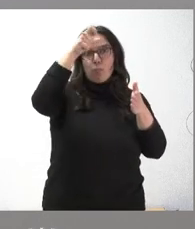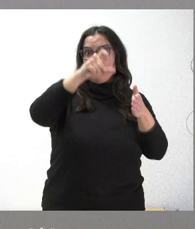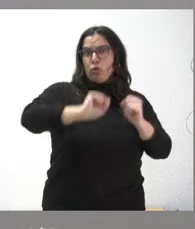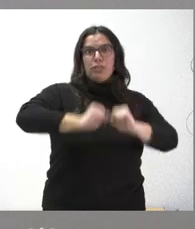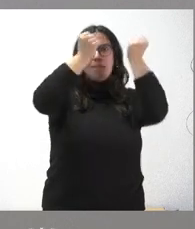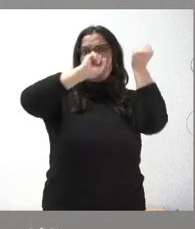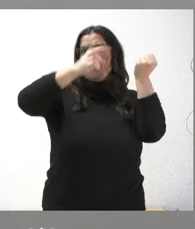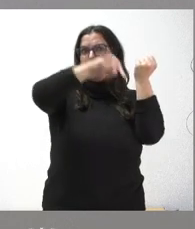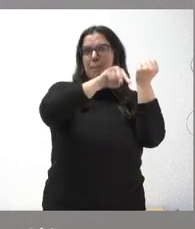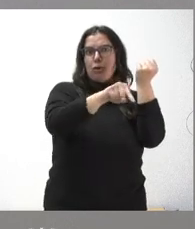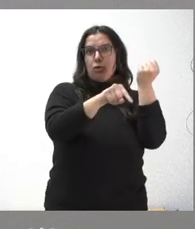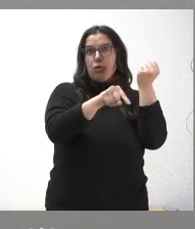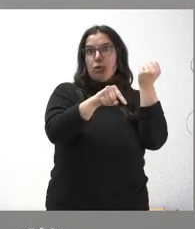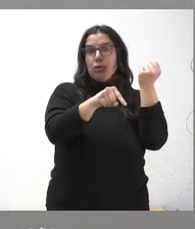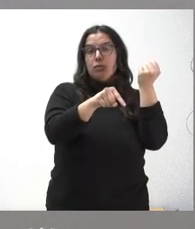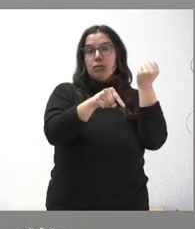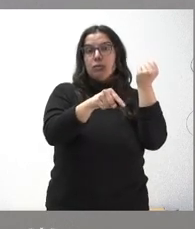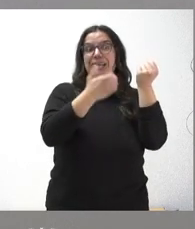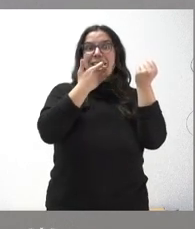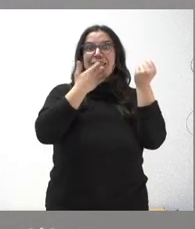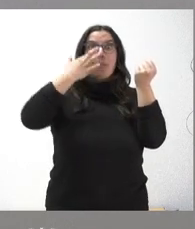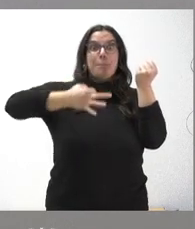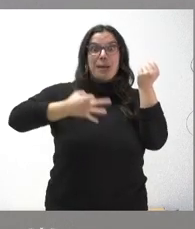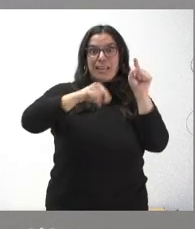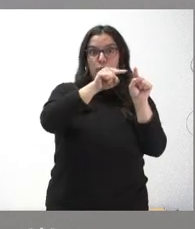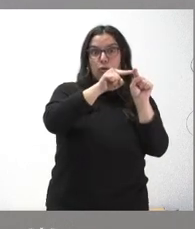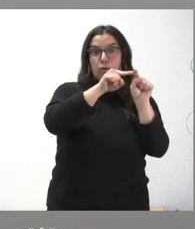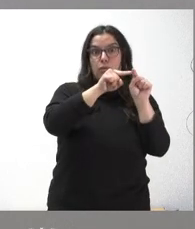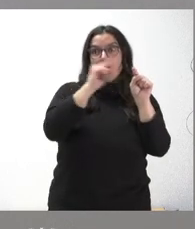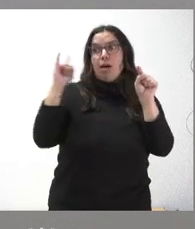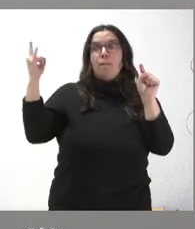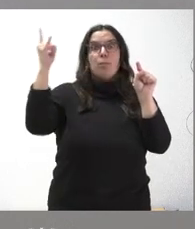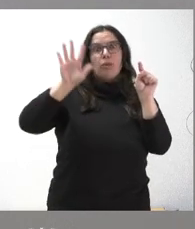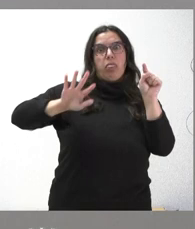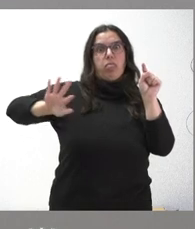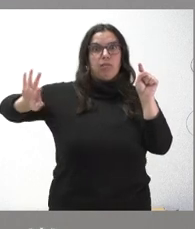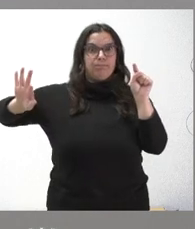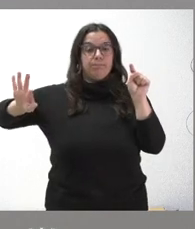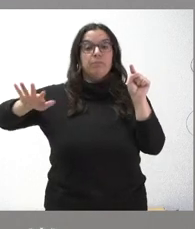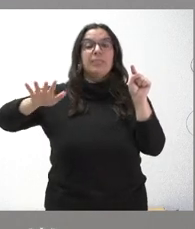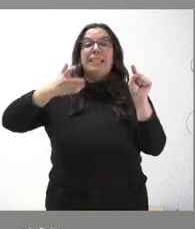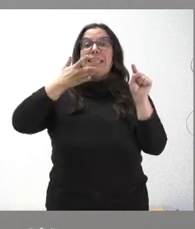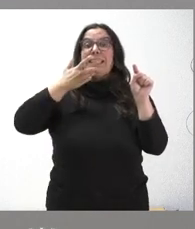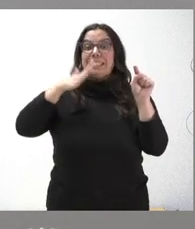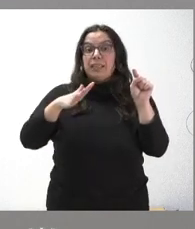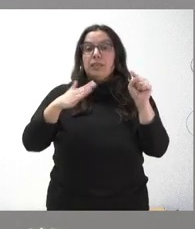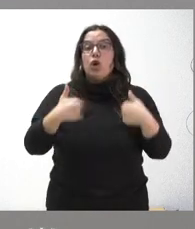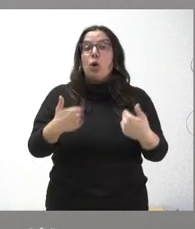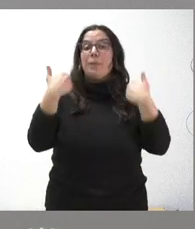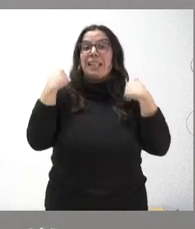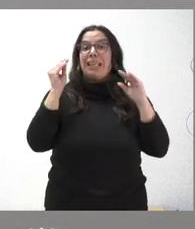urbano cuando este casco urbano puede estar en riesgo y si lo que tenemos es a través de las competencias